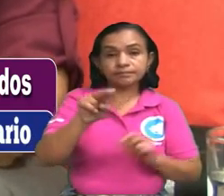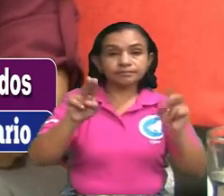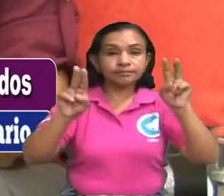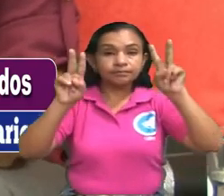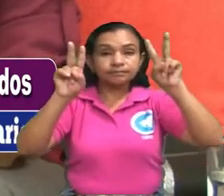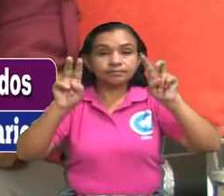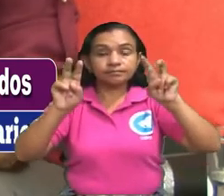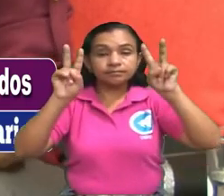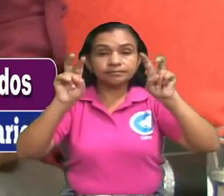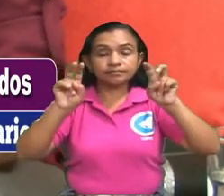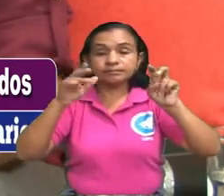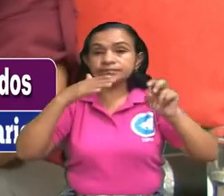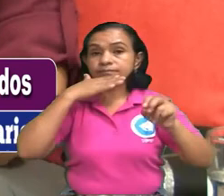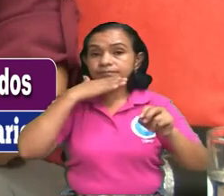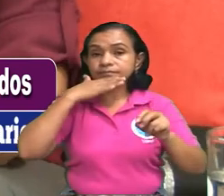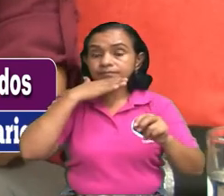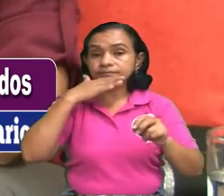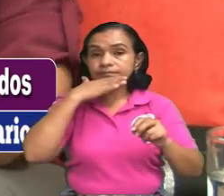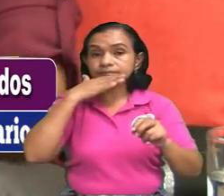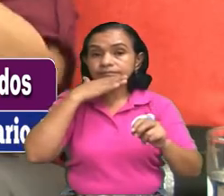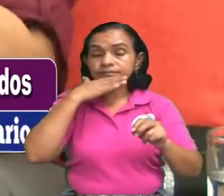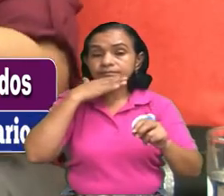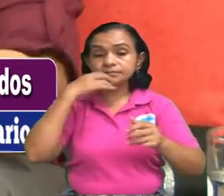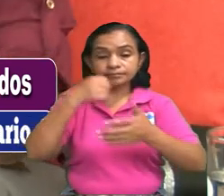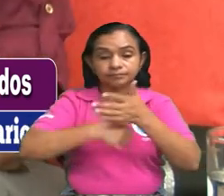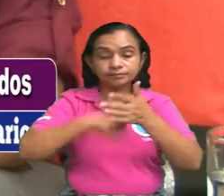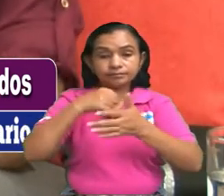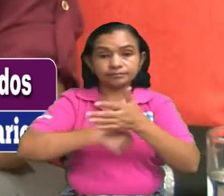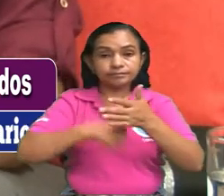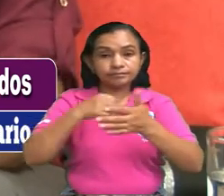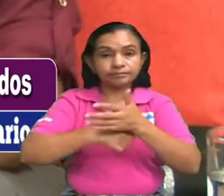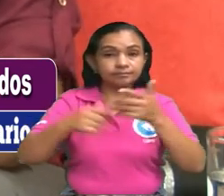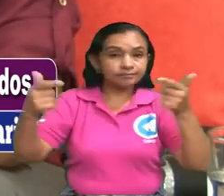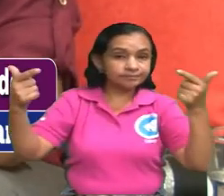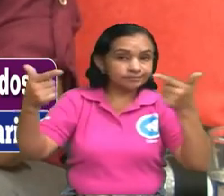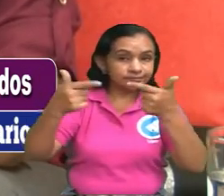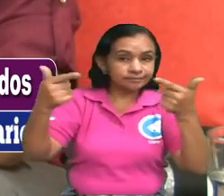contexto difícil, enfrentando